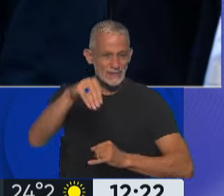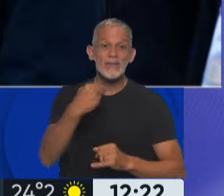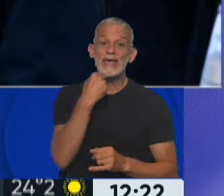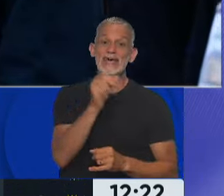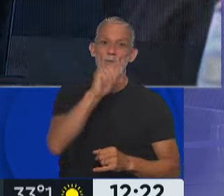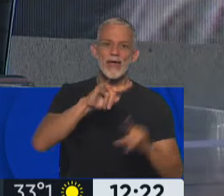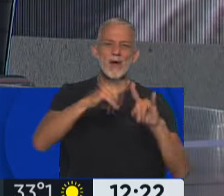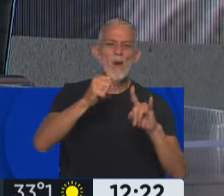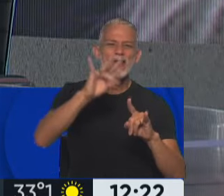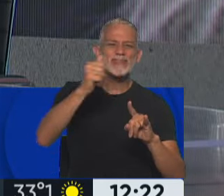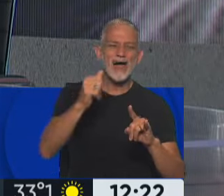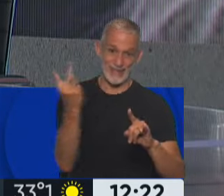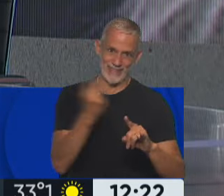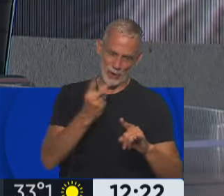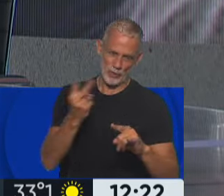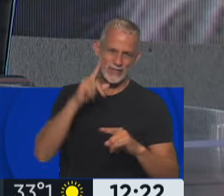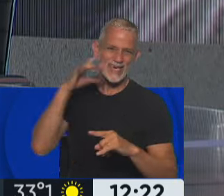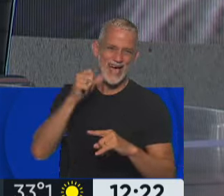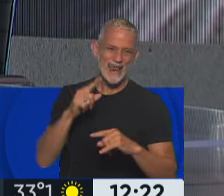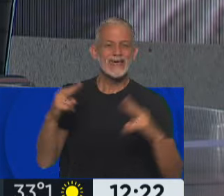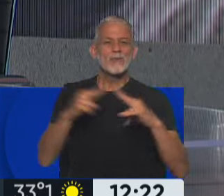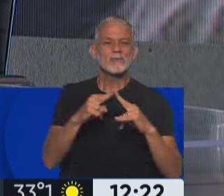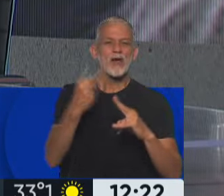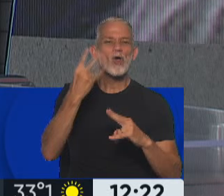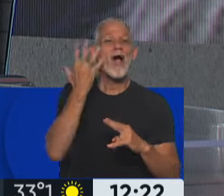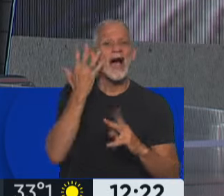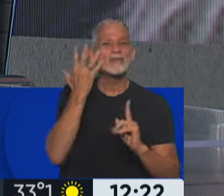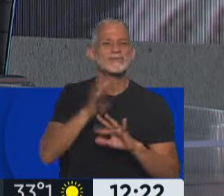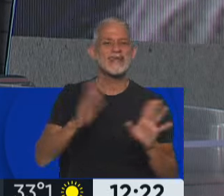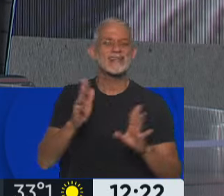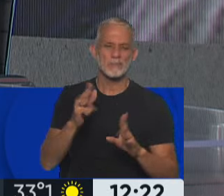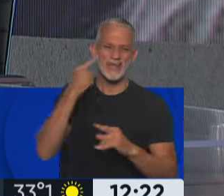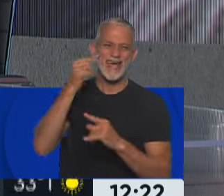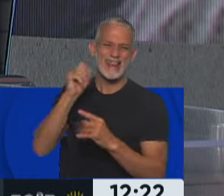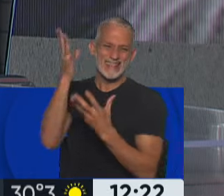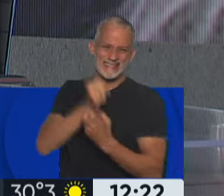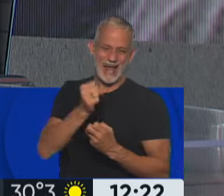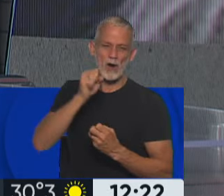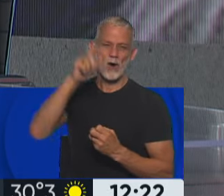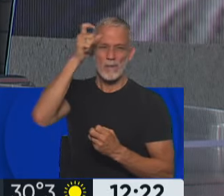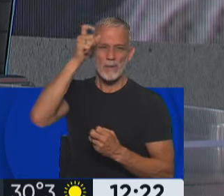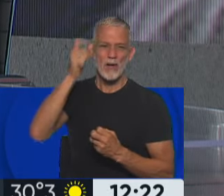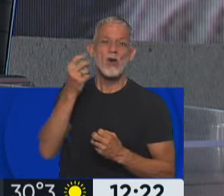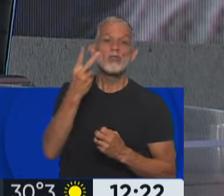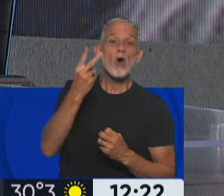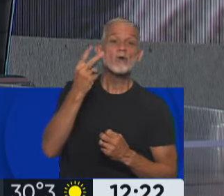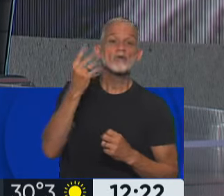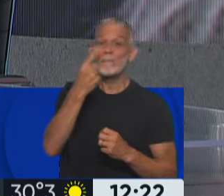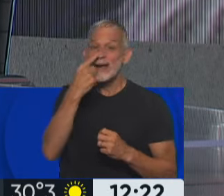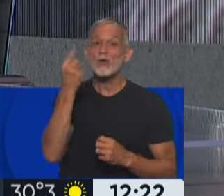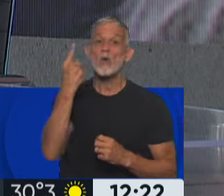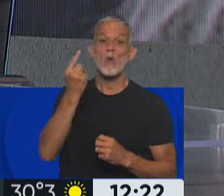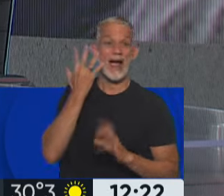Wanda de icardi se reencontraron con los dos gatitos porque los trajo icardi de Turquía dos perros y un